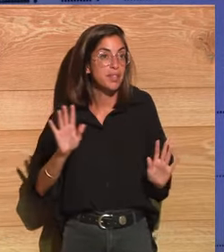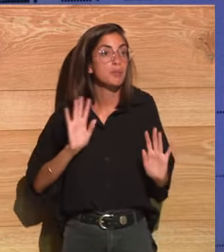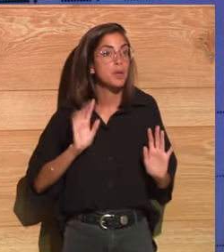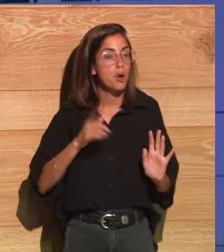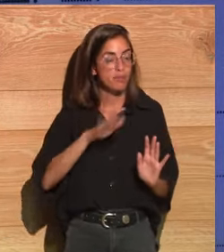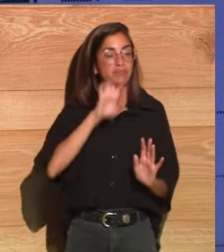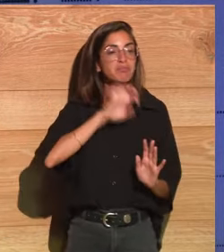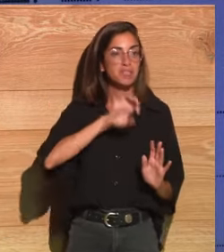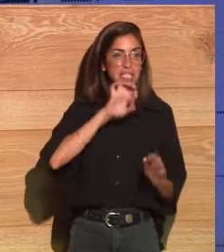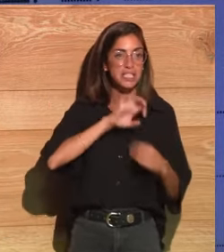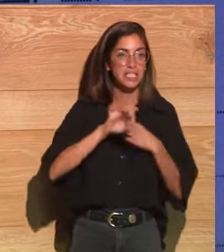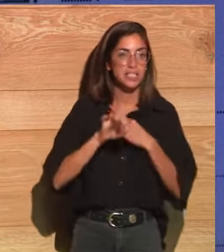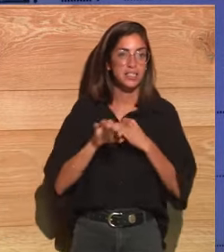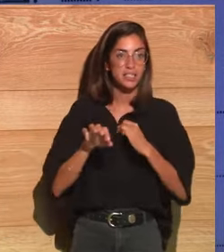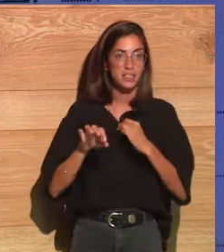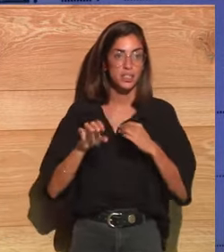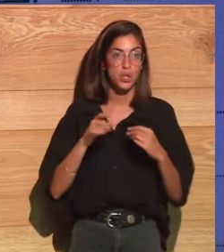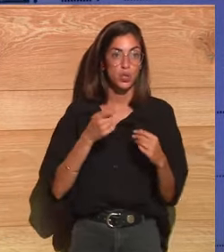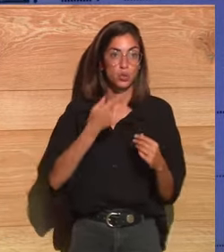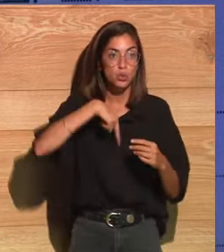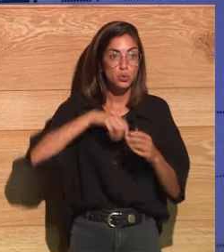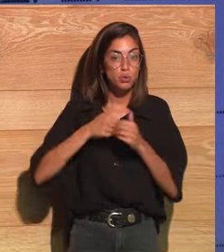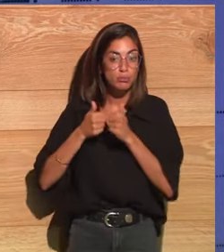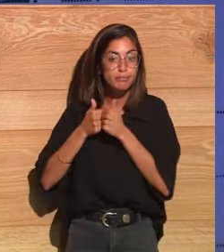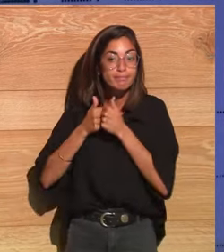¿eh? Lo perseguimos porque nos da placer.